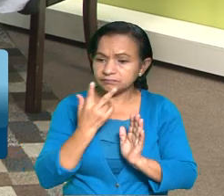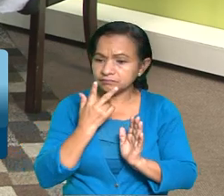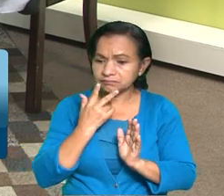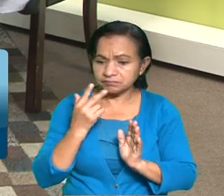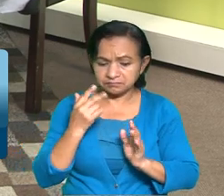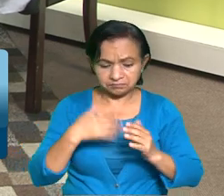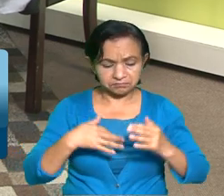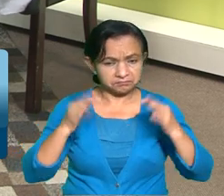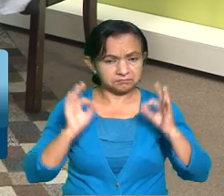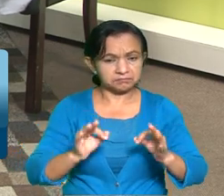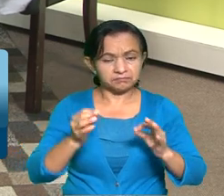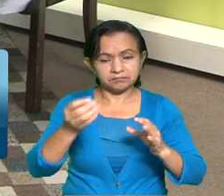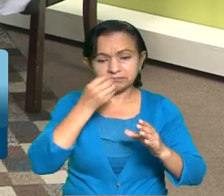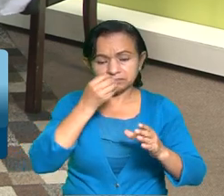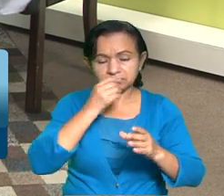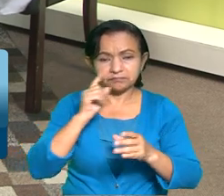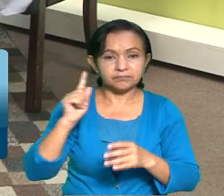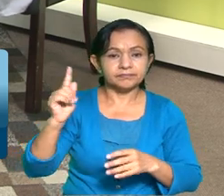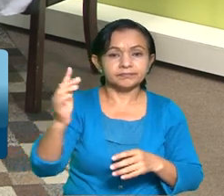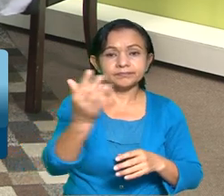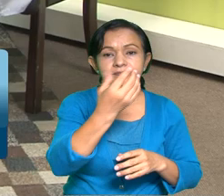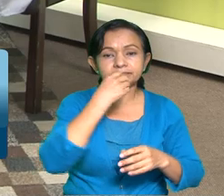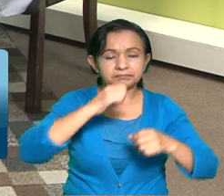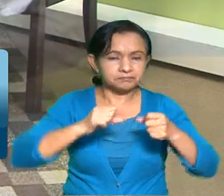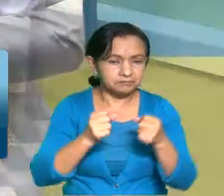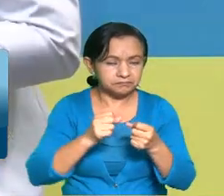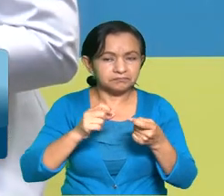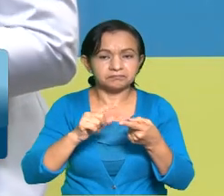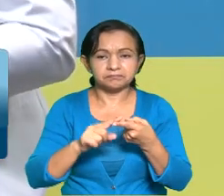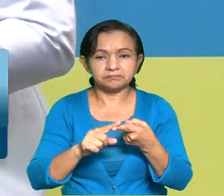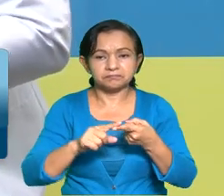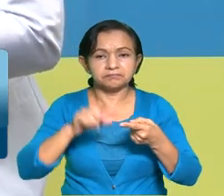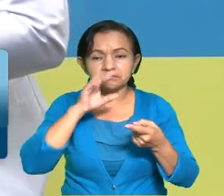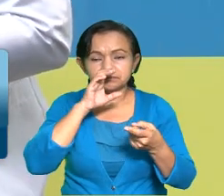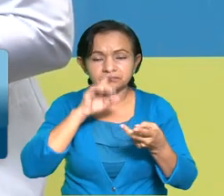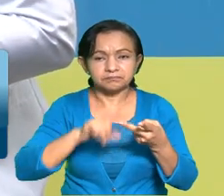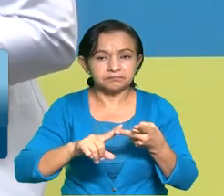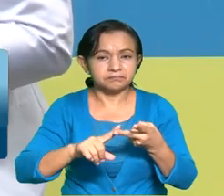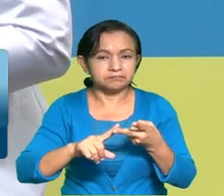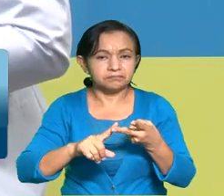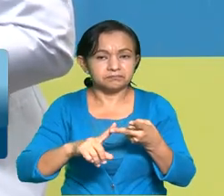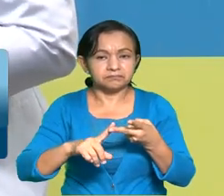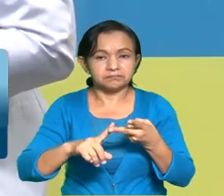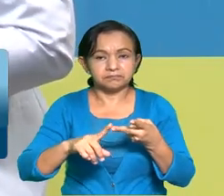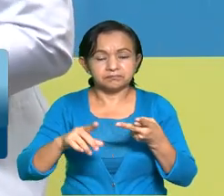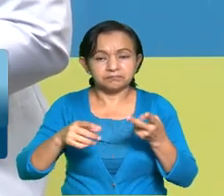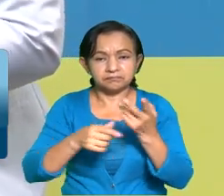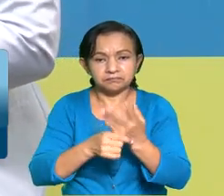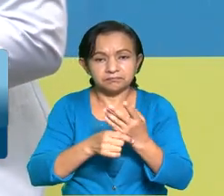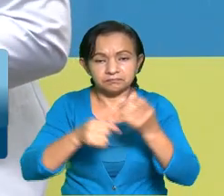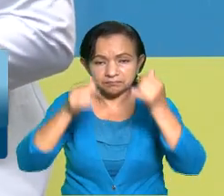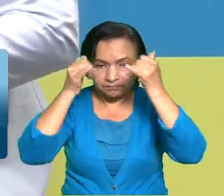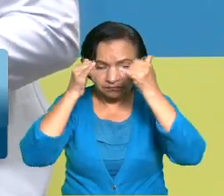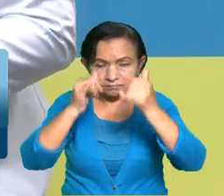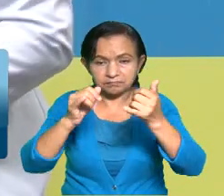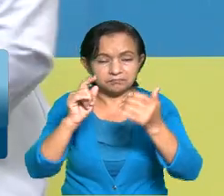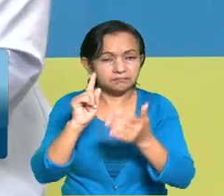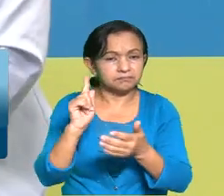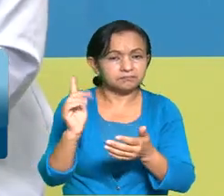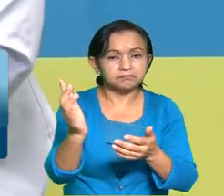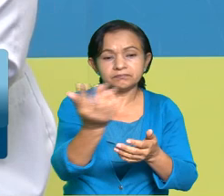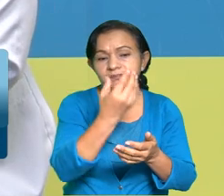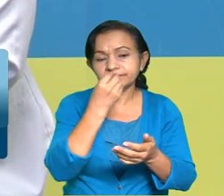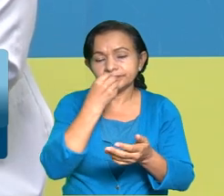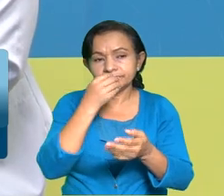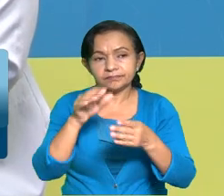pues puede alimentarse de todo tipo, pollo, puede comer cerdo, puede comer carne de res, todo tipo de